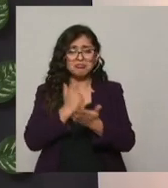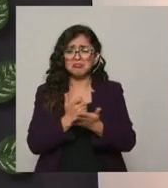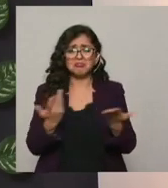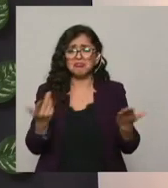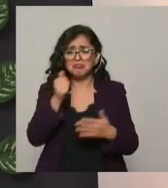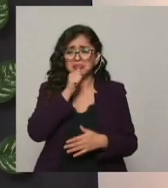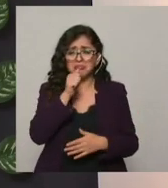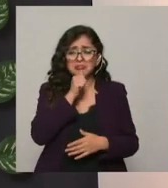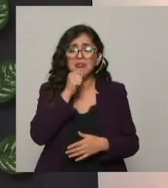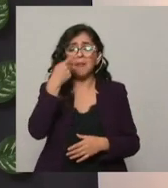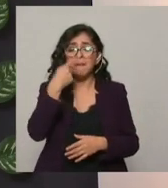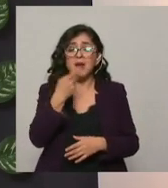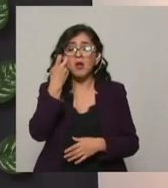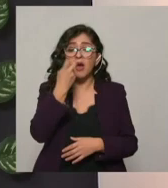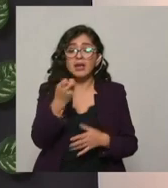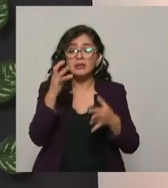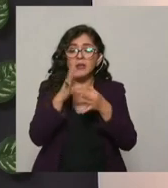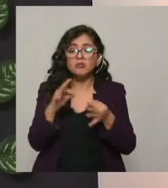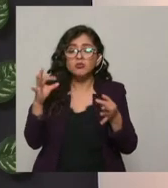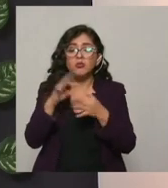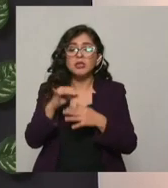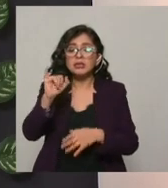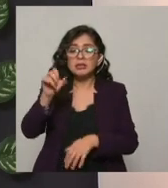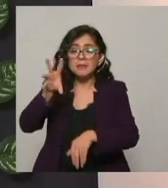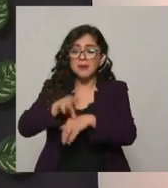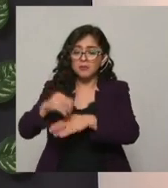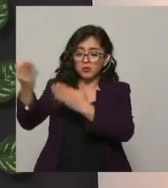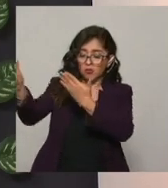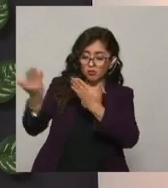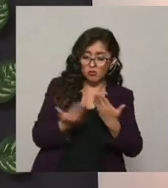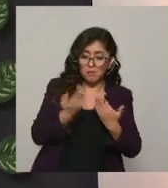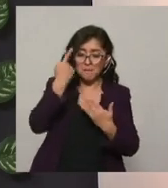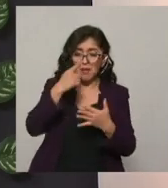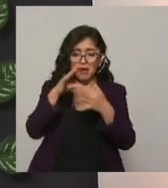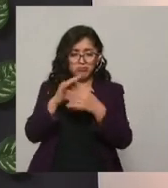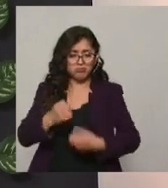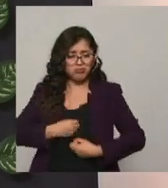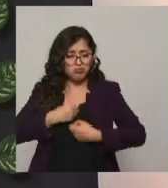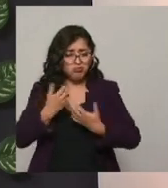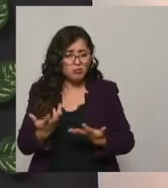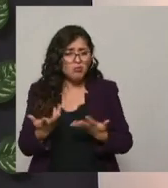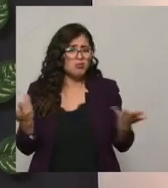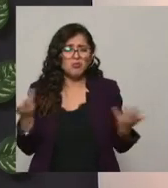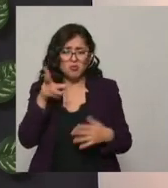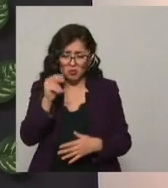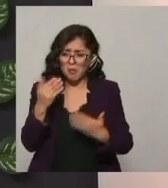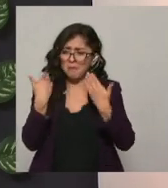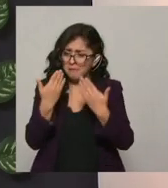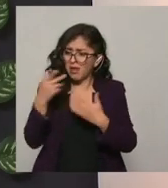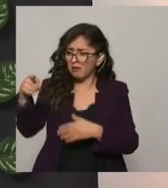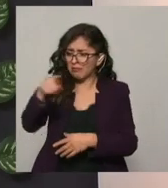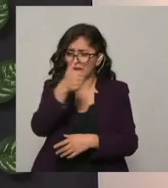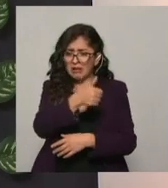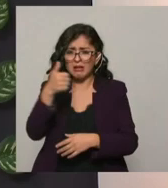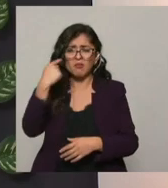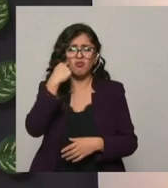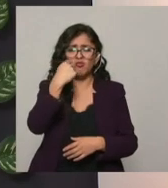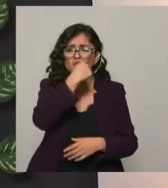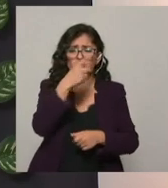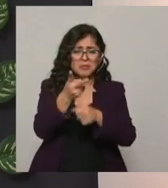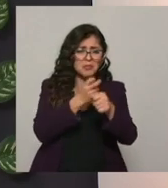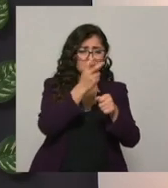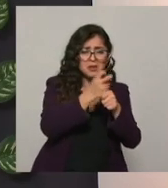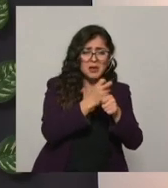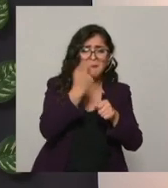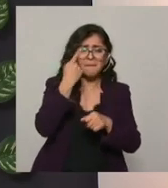las críticas, porque le estamos dando espacio a ese discurso. En realidad yo no estoy en contra de que le demos espacio al discurso de odio,